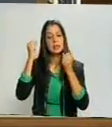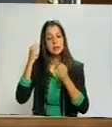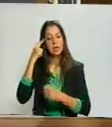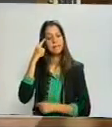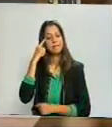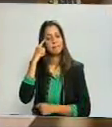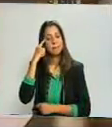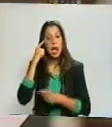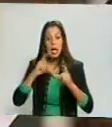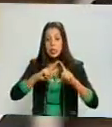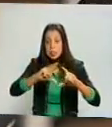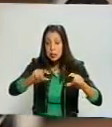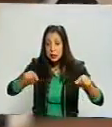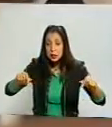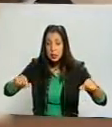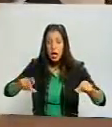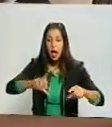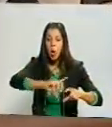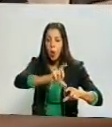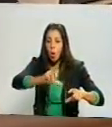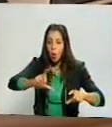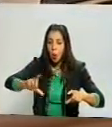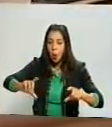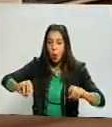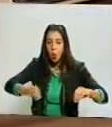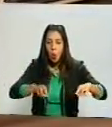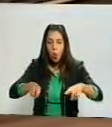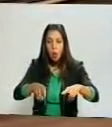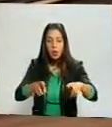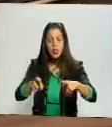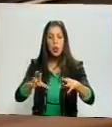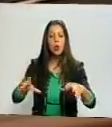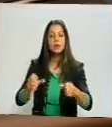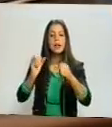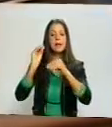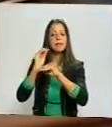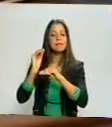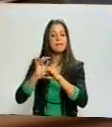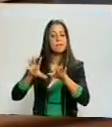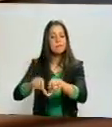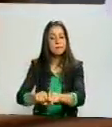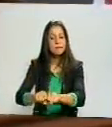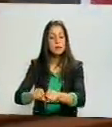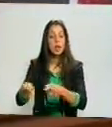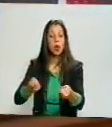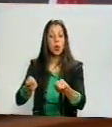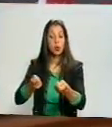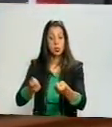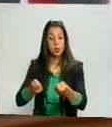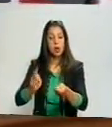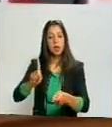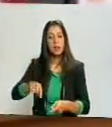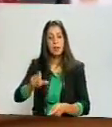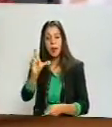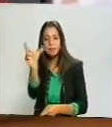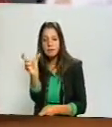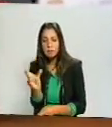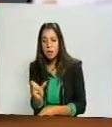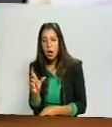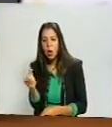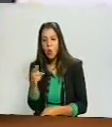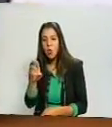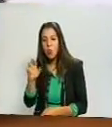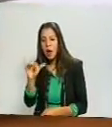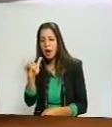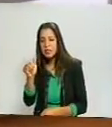la faja petrolera del Orinoco y rescató el arco minero de Guayana. No se